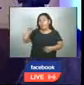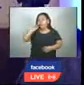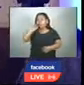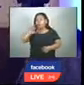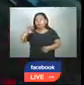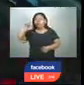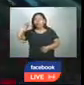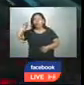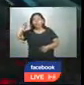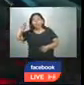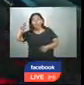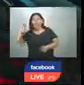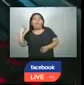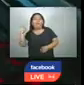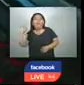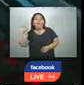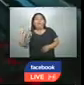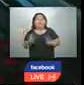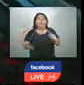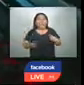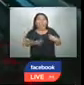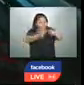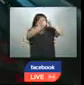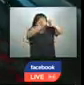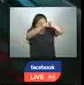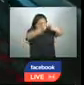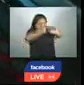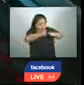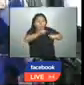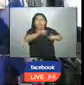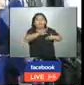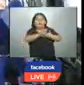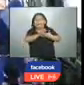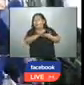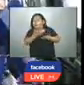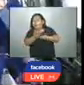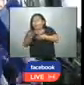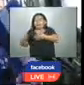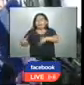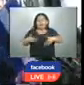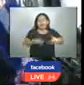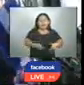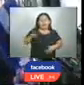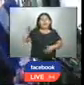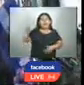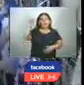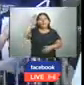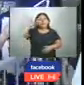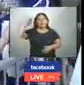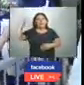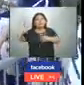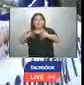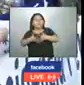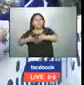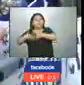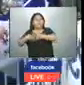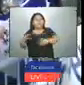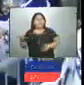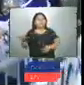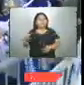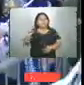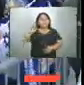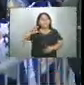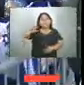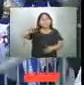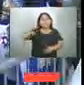Electoral aún no tiene definido un presupuesto para el sufragio electrónico. Solo en Estados Unidos hay un aproximado de 3